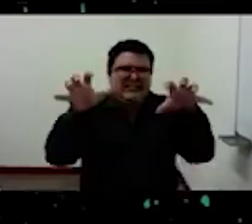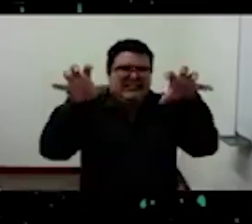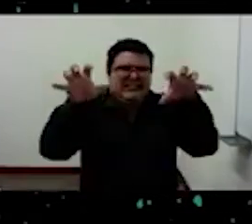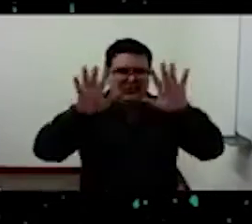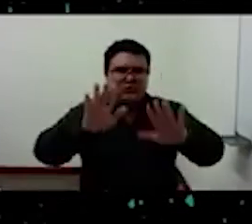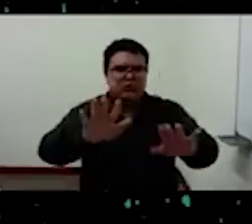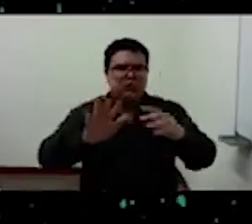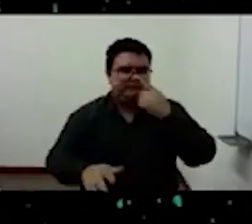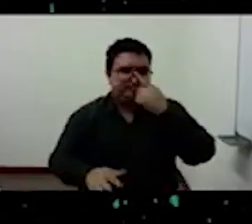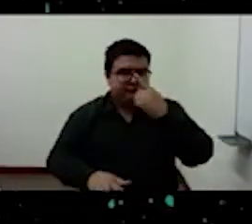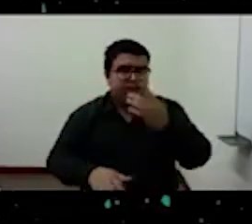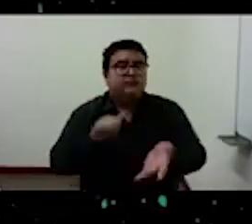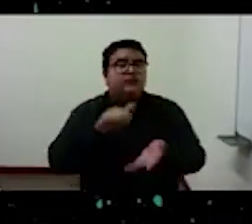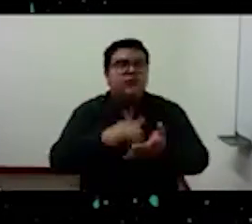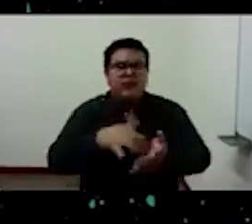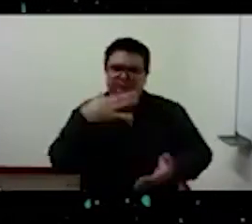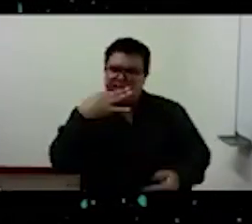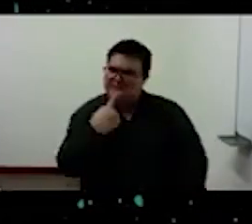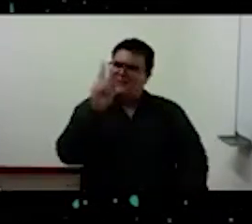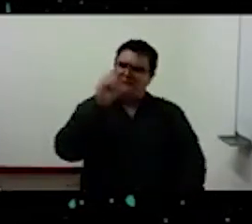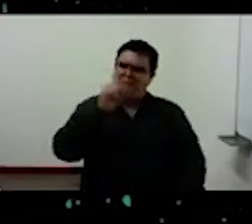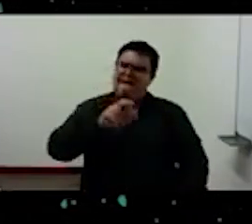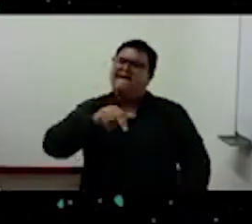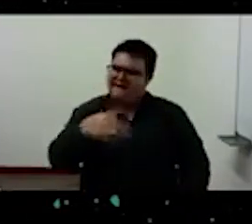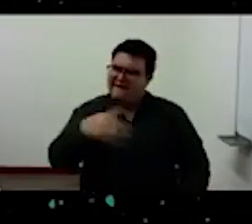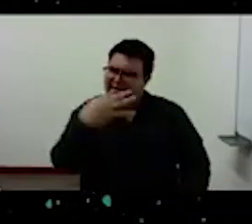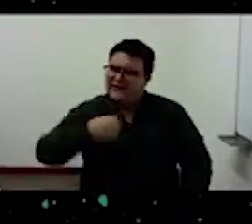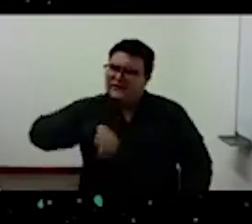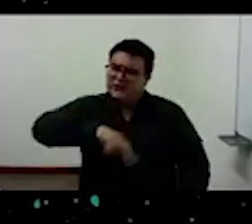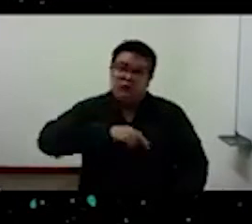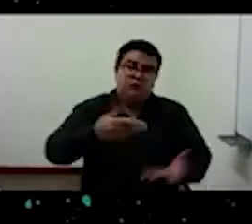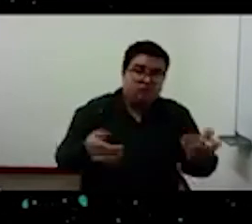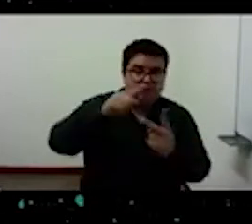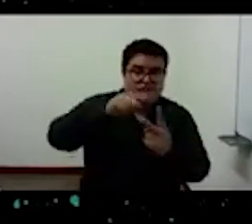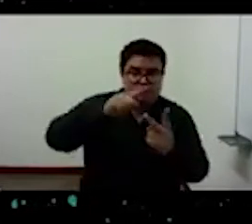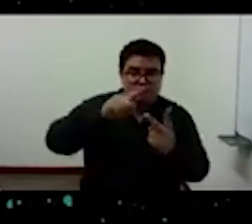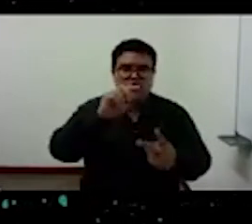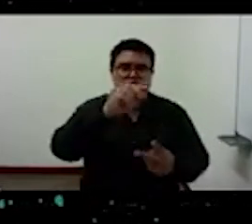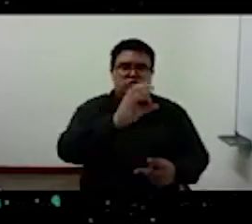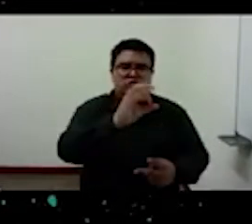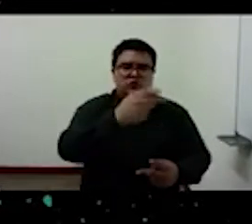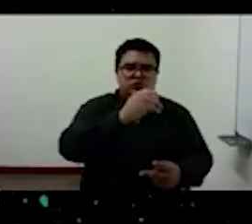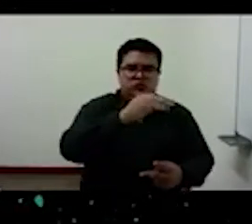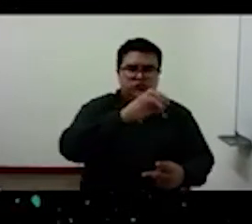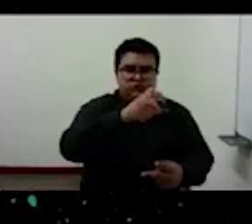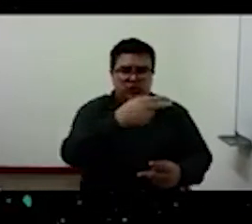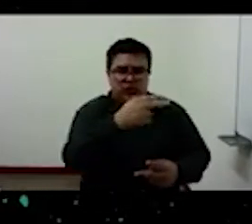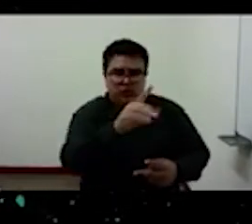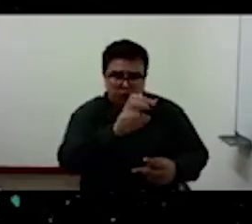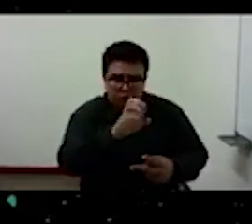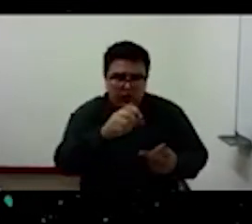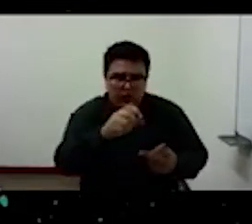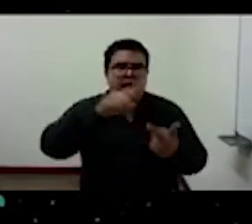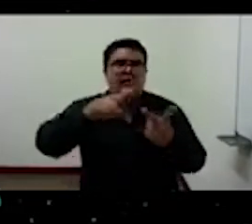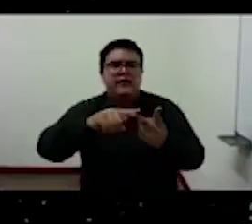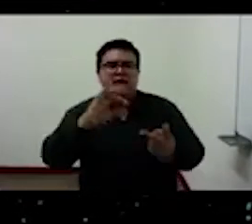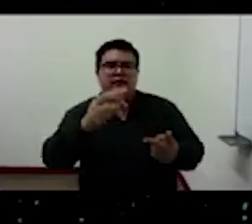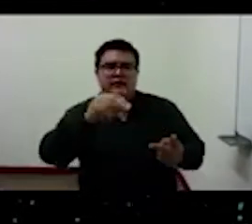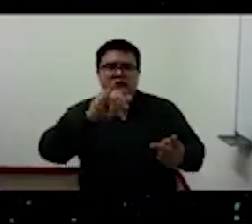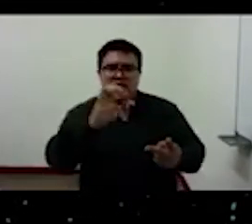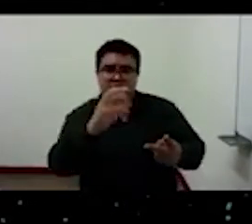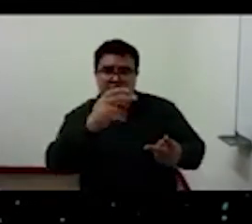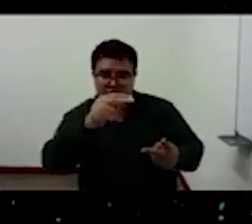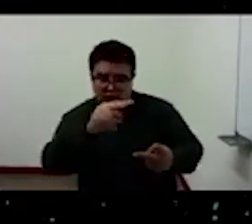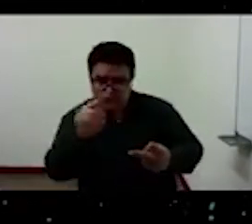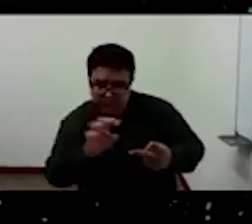Entonces no es de extrañar que para Schopenhauer y para Nietzsche resultara evidente que las artes plásticas eran simple y